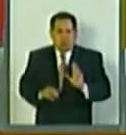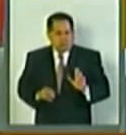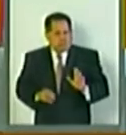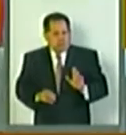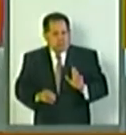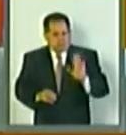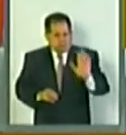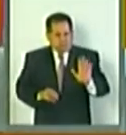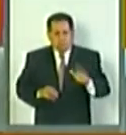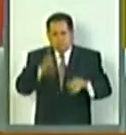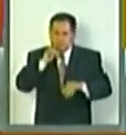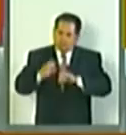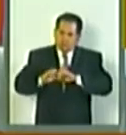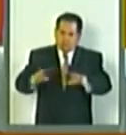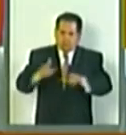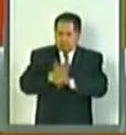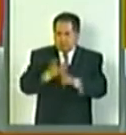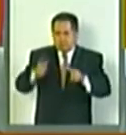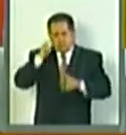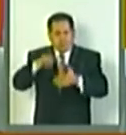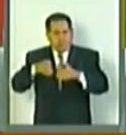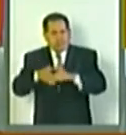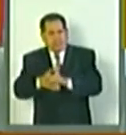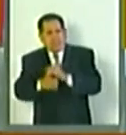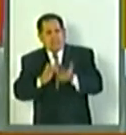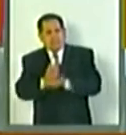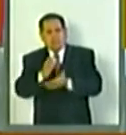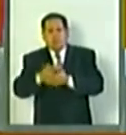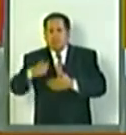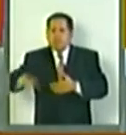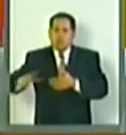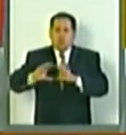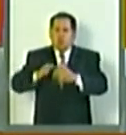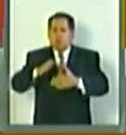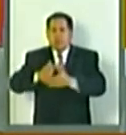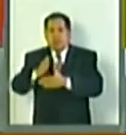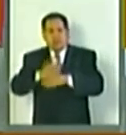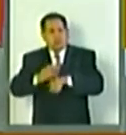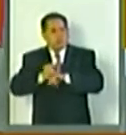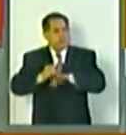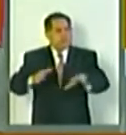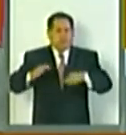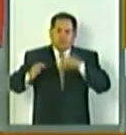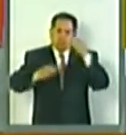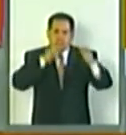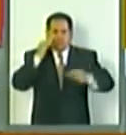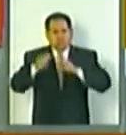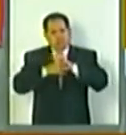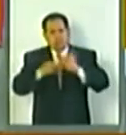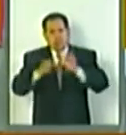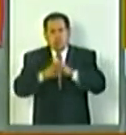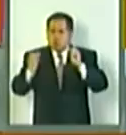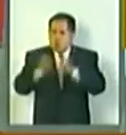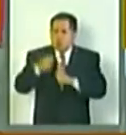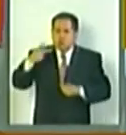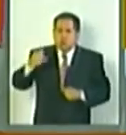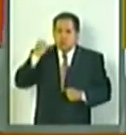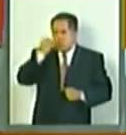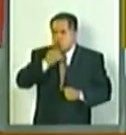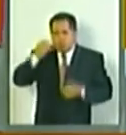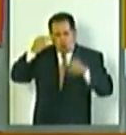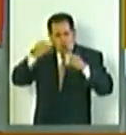que permitan garantizar el acceso de las comunidades a los medios de comunicación en su lengua